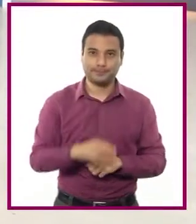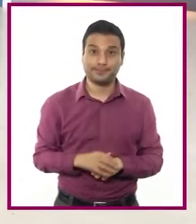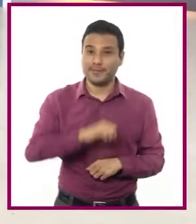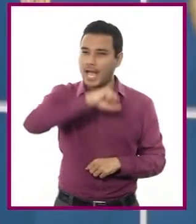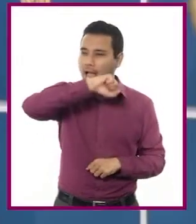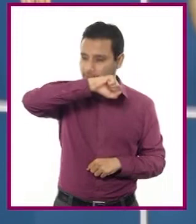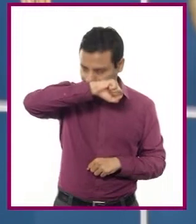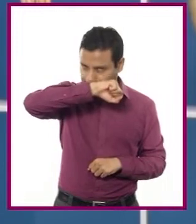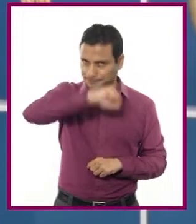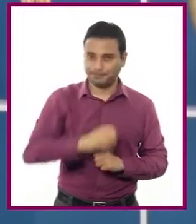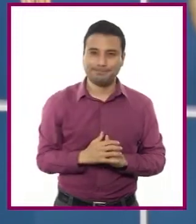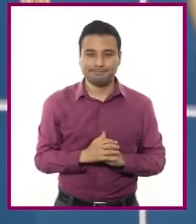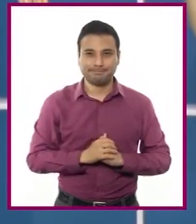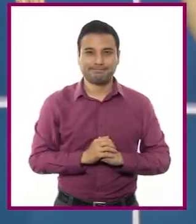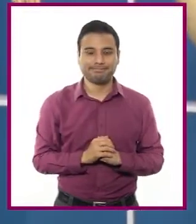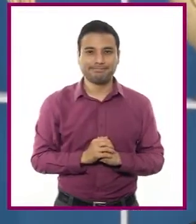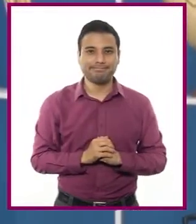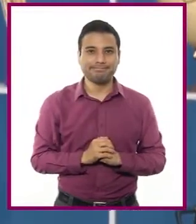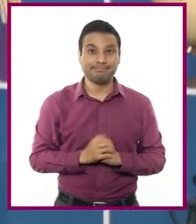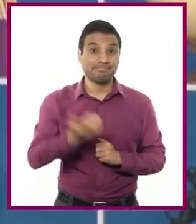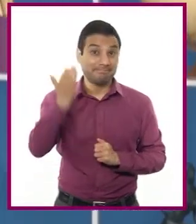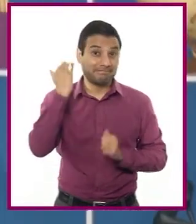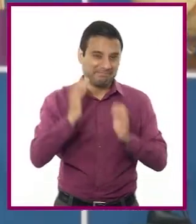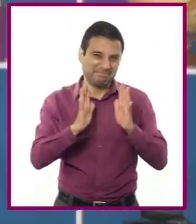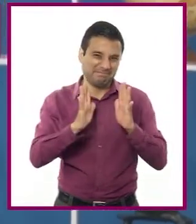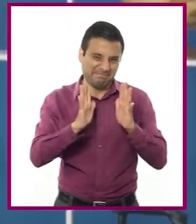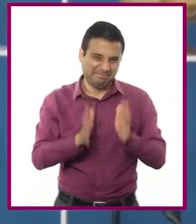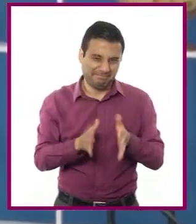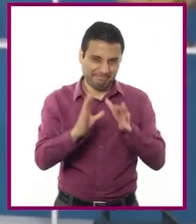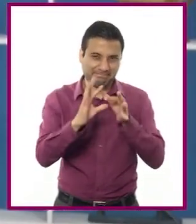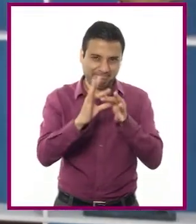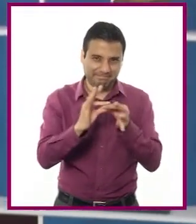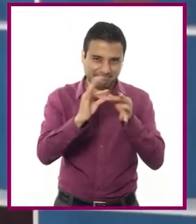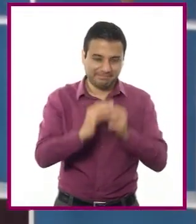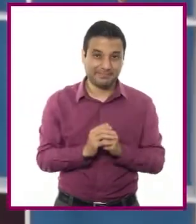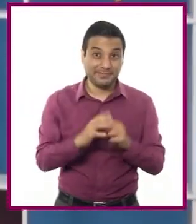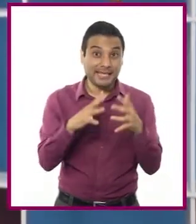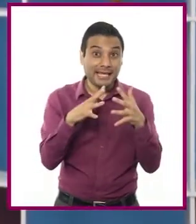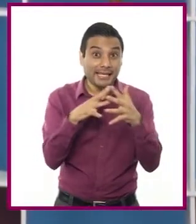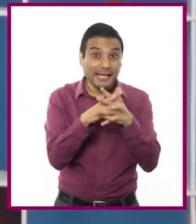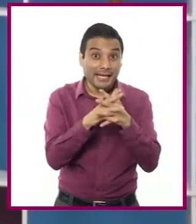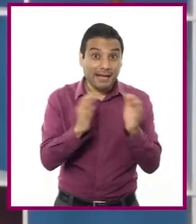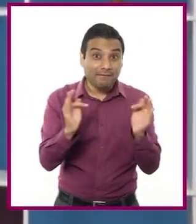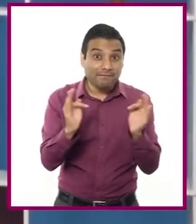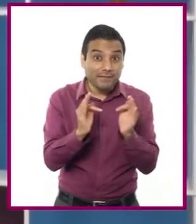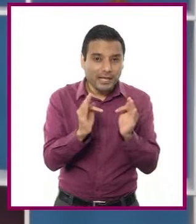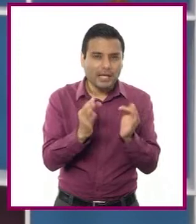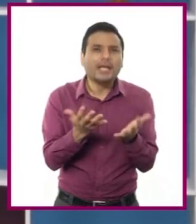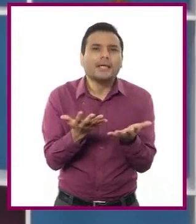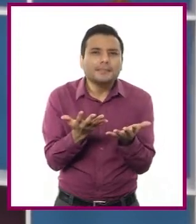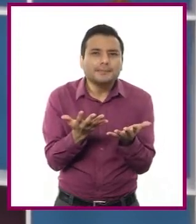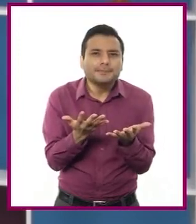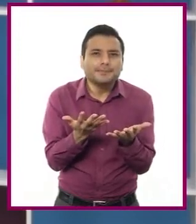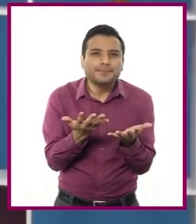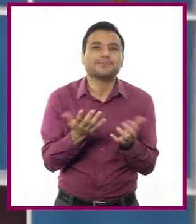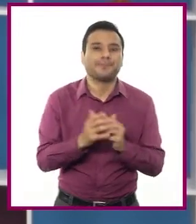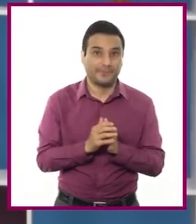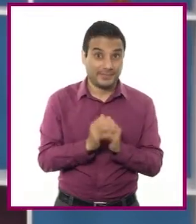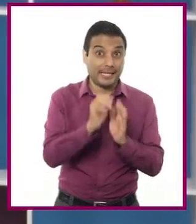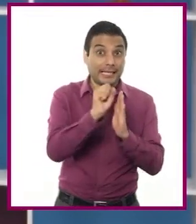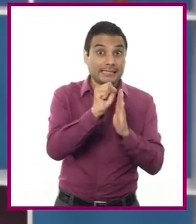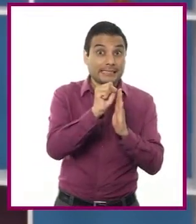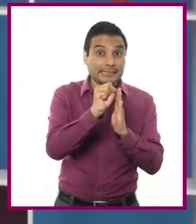etiqueta. Como han estudiado en sesiones anteriores, la Guerra Fría enfrentó al bloque capitalista contra el bloque